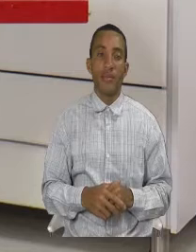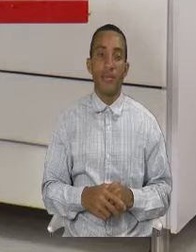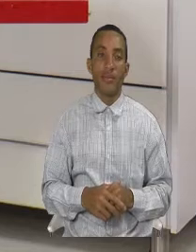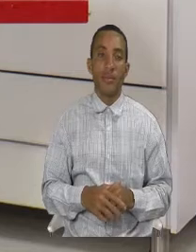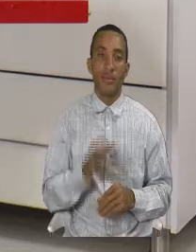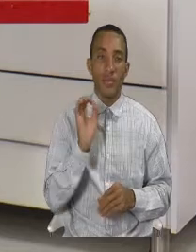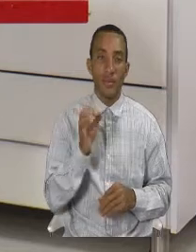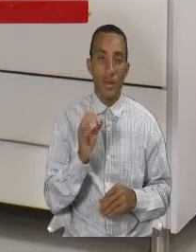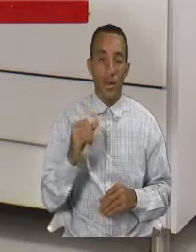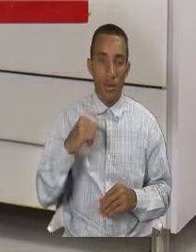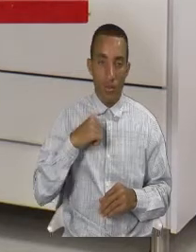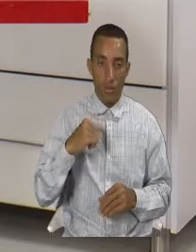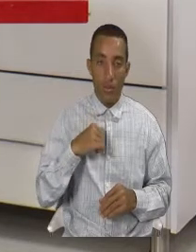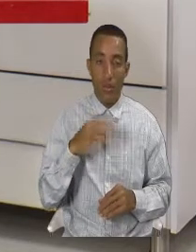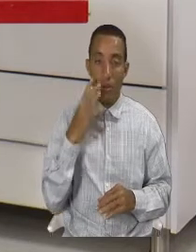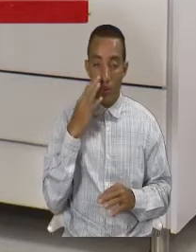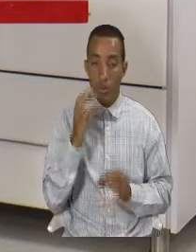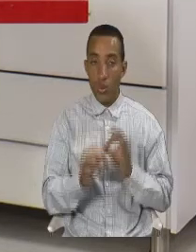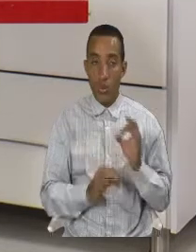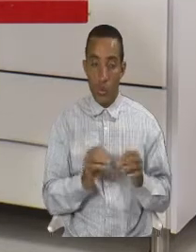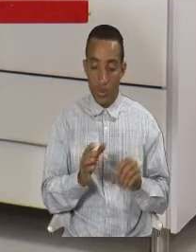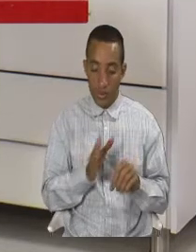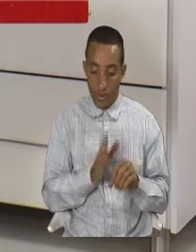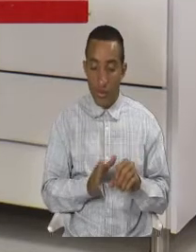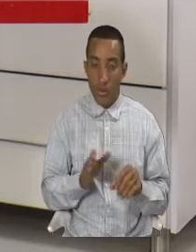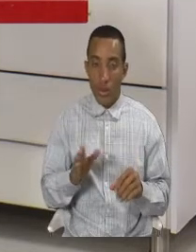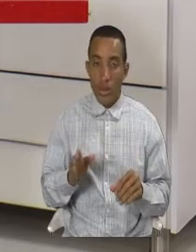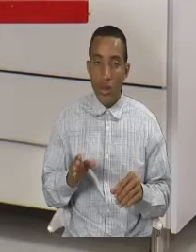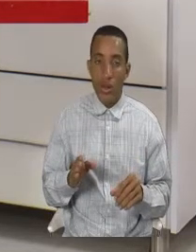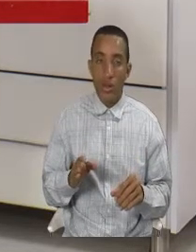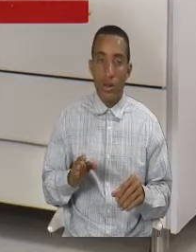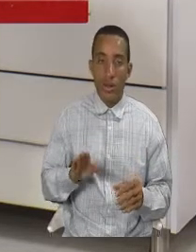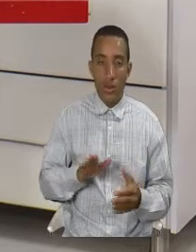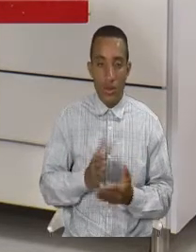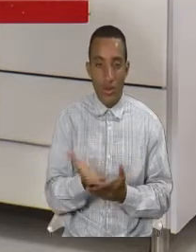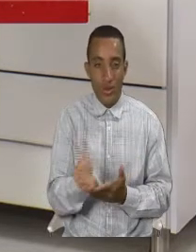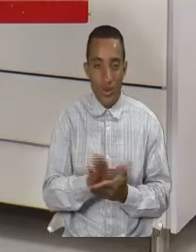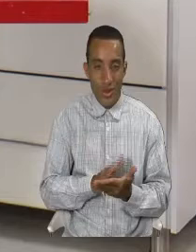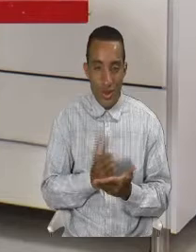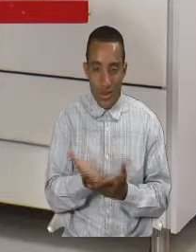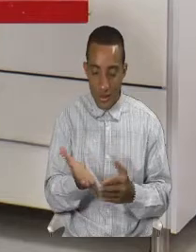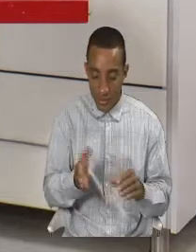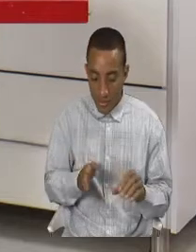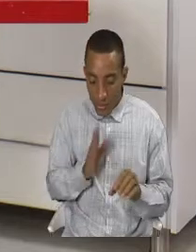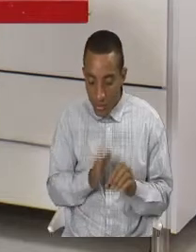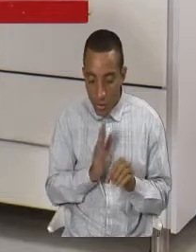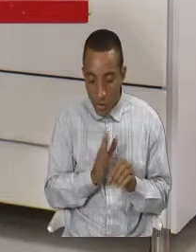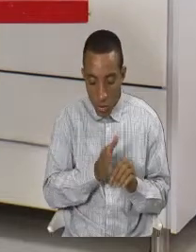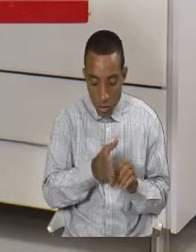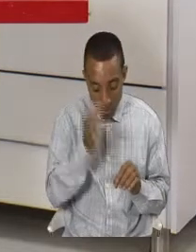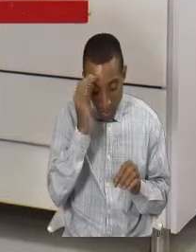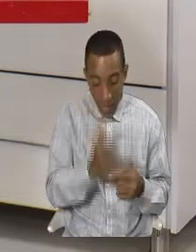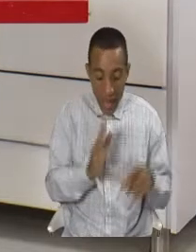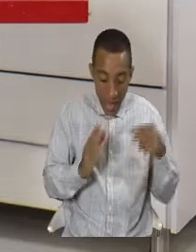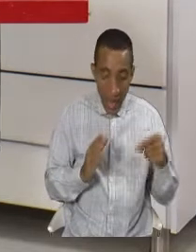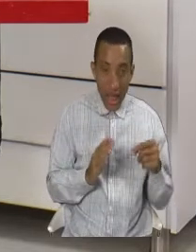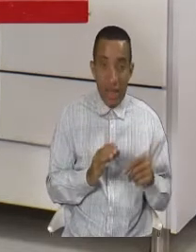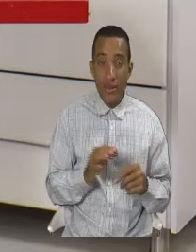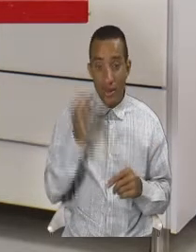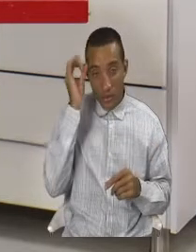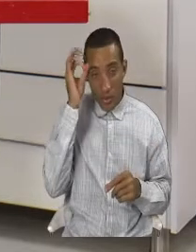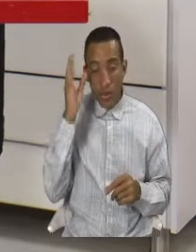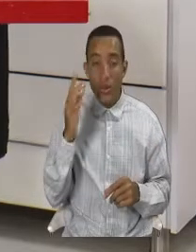Siempre tener cuidado al manejar el cuchillo. Si de pronto hay jóvenes, niños siguiéndonos